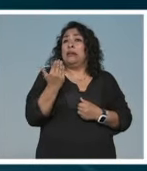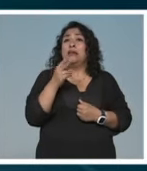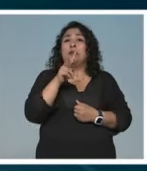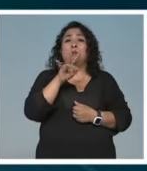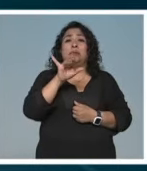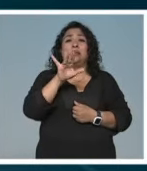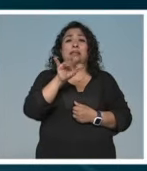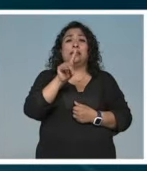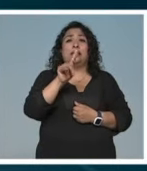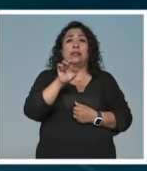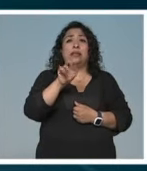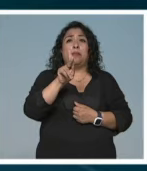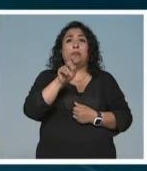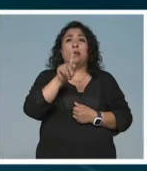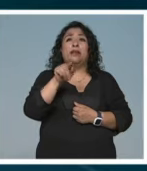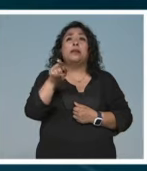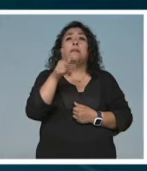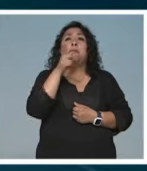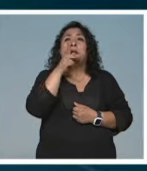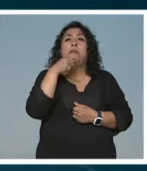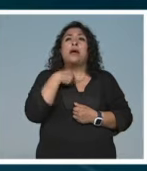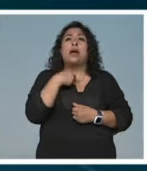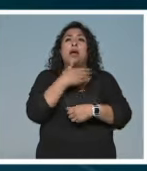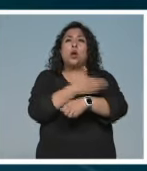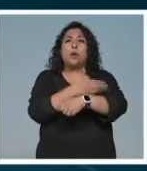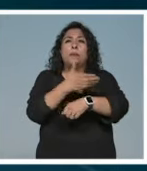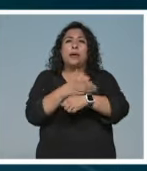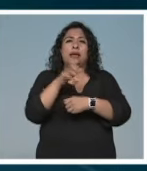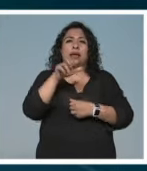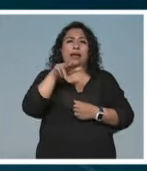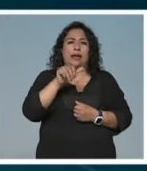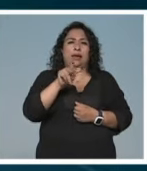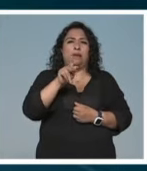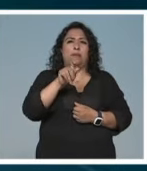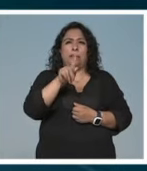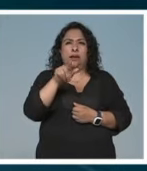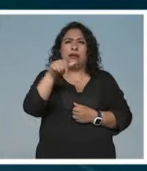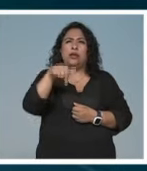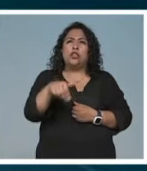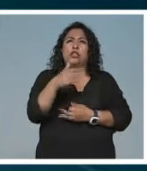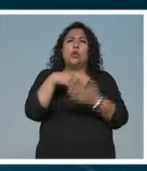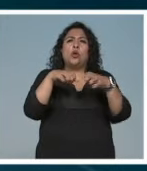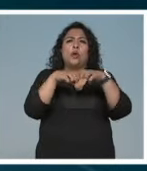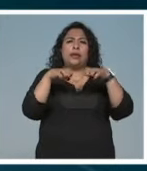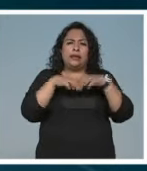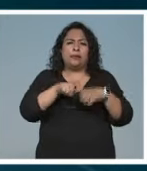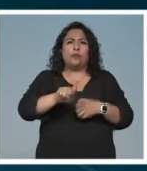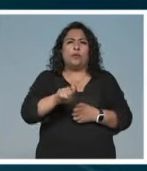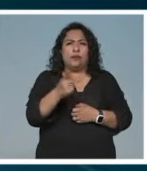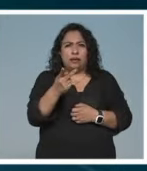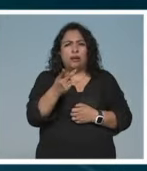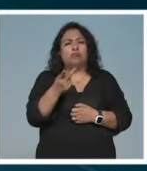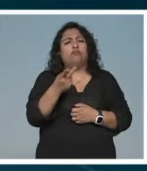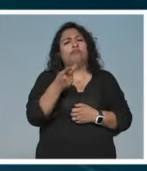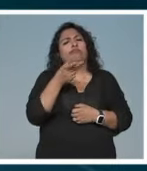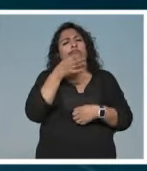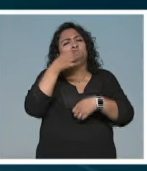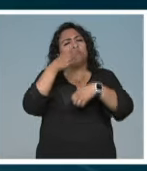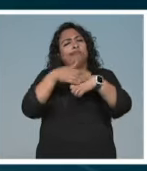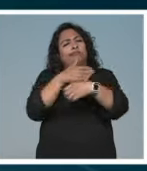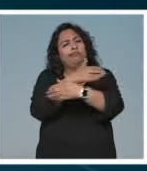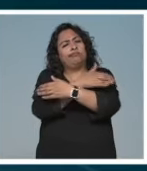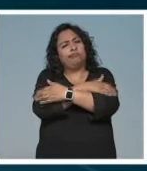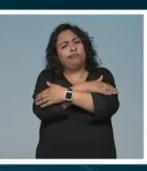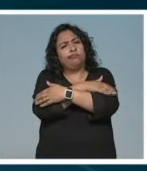Vicente Pérez Ayala. Él es padre de nuestra compañera Ana Pérez. Desde aquí, todo el equipo de Canal 22, le mandamos un enorme